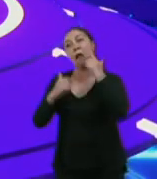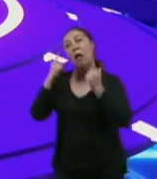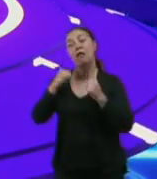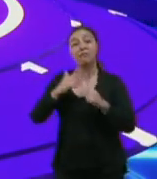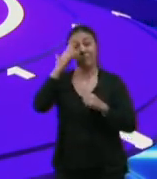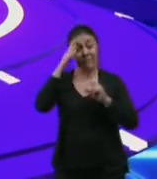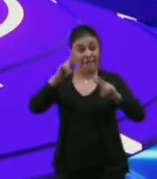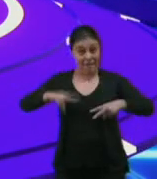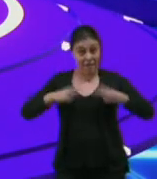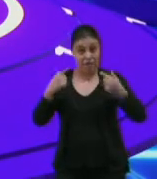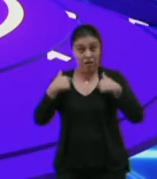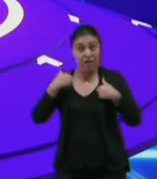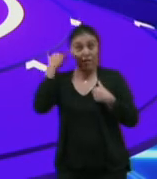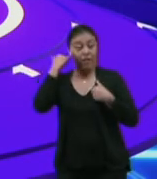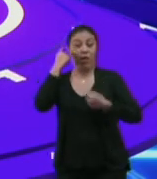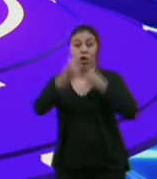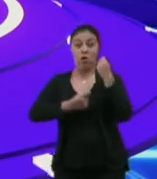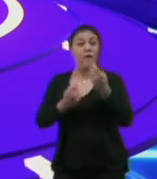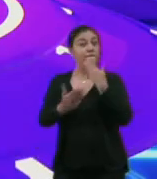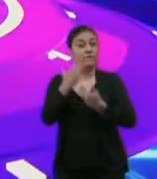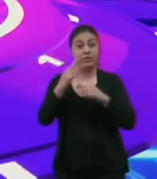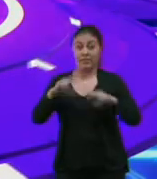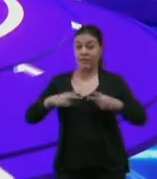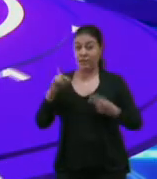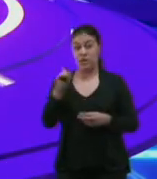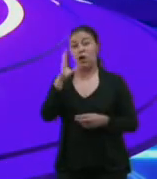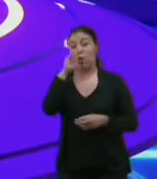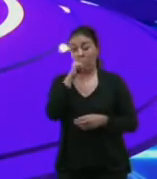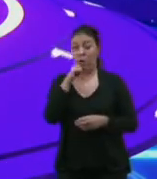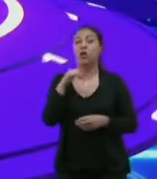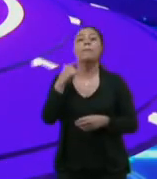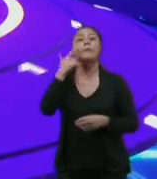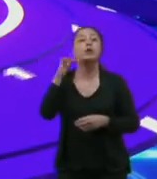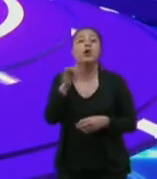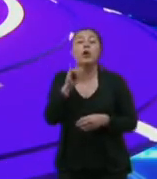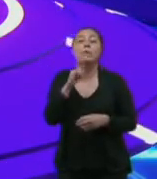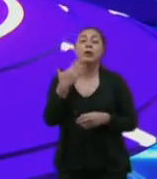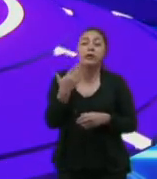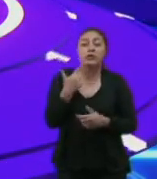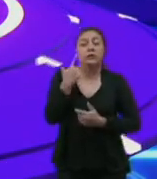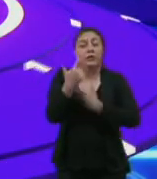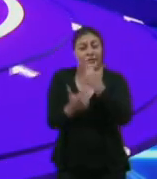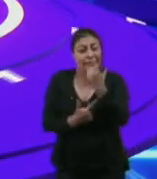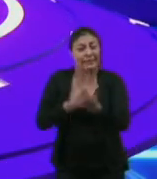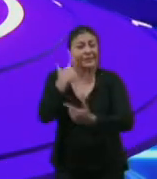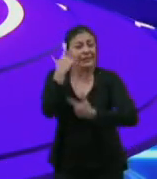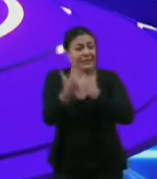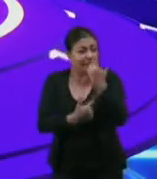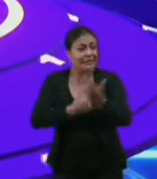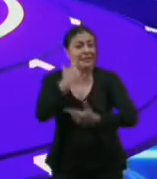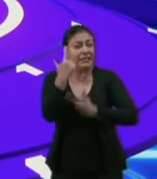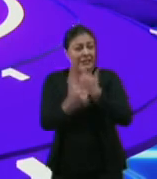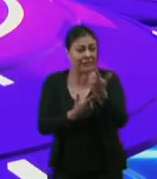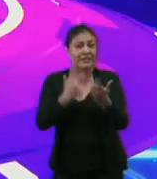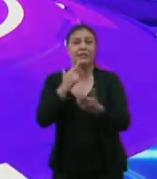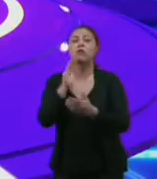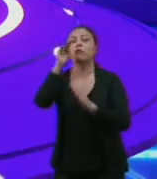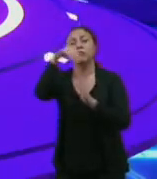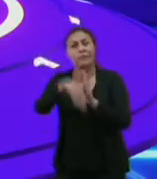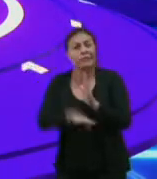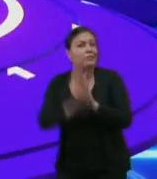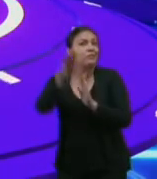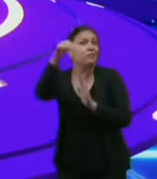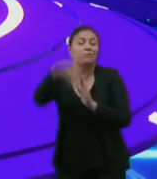y tortuosa el emprendedor atraviesa un desierto manténgase en su camino sea perseverante cuando